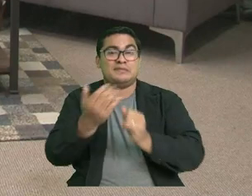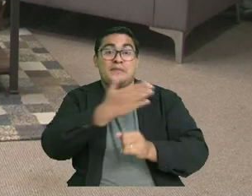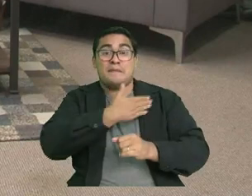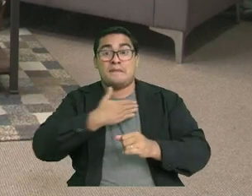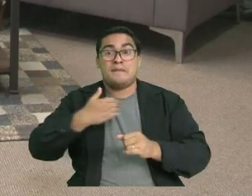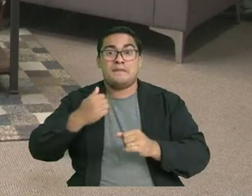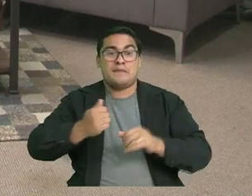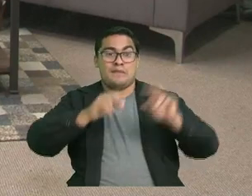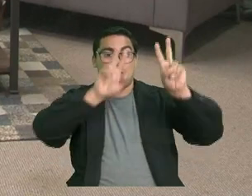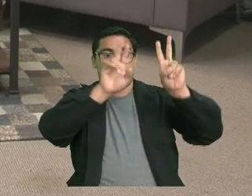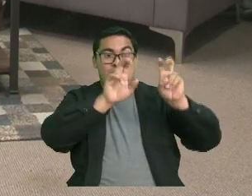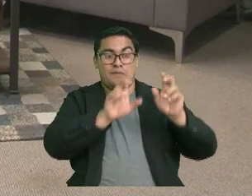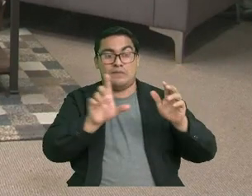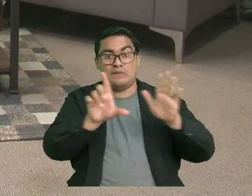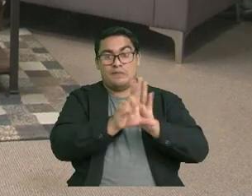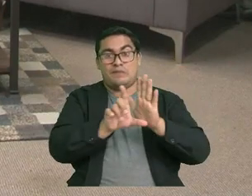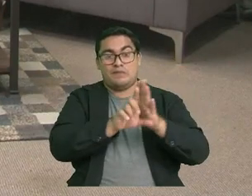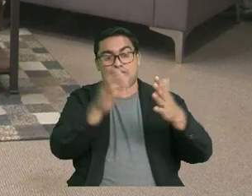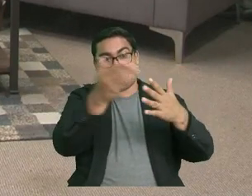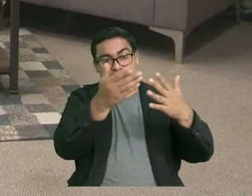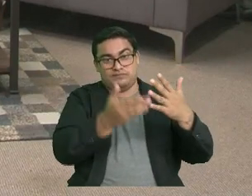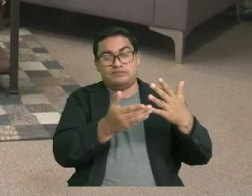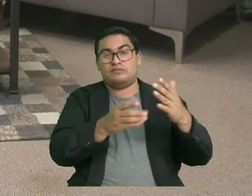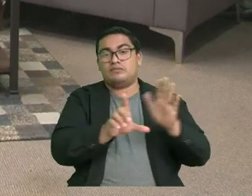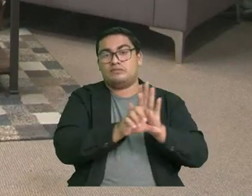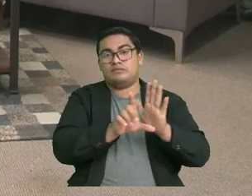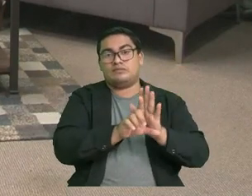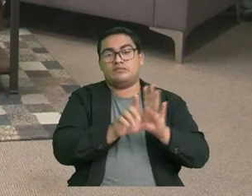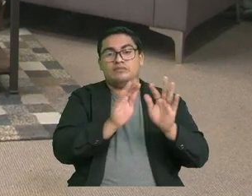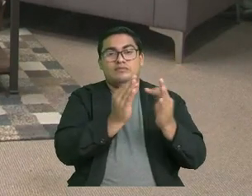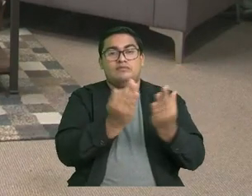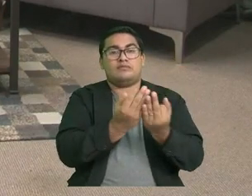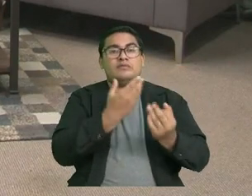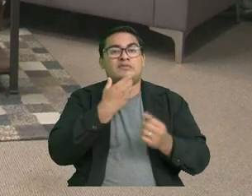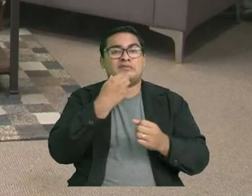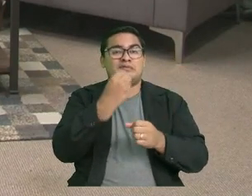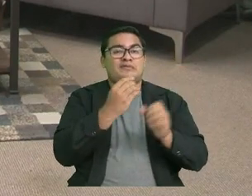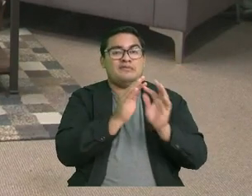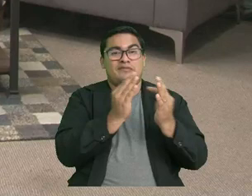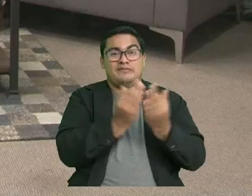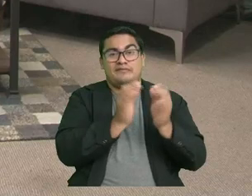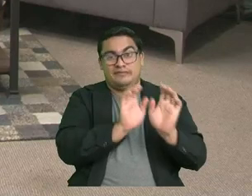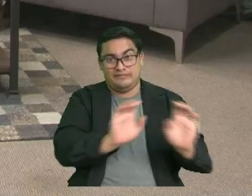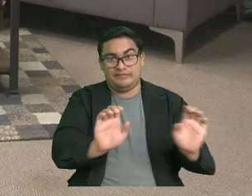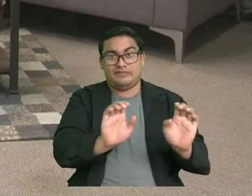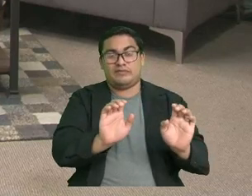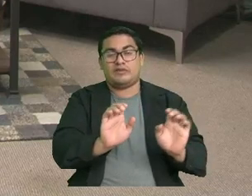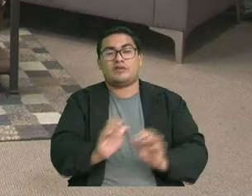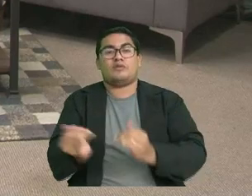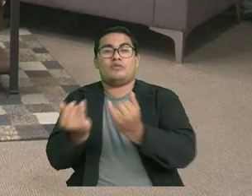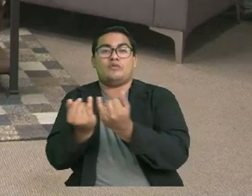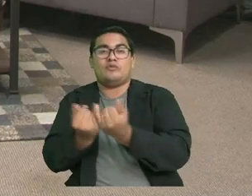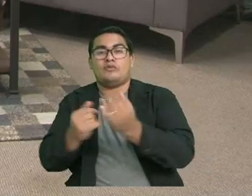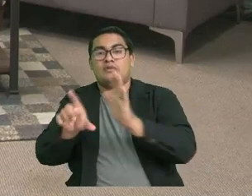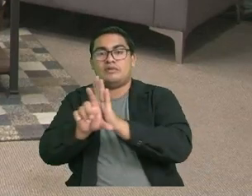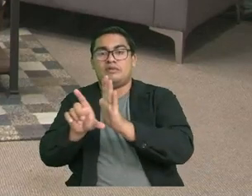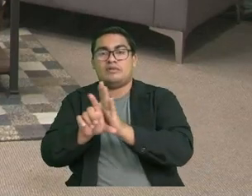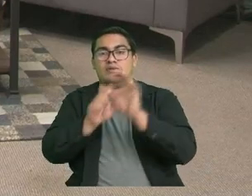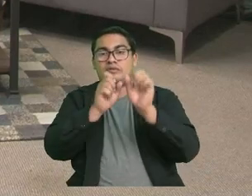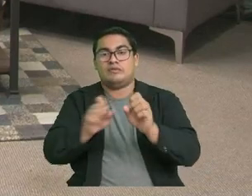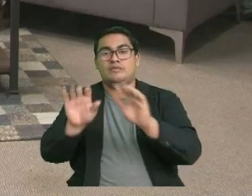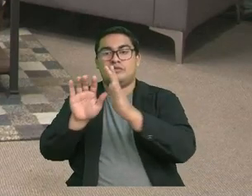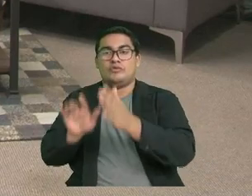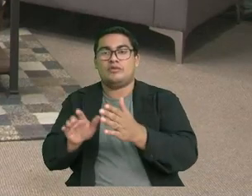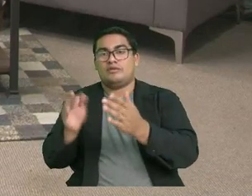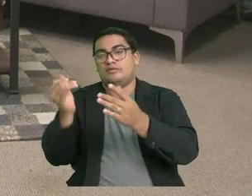las categorías, las leyes en el digesto de familia, juventud, niñez y también las mismas leyes en equidad de género.